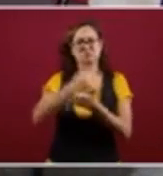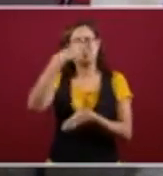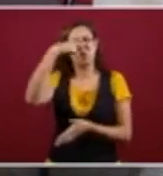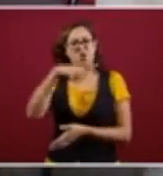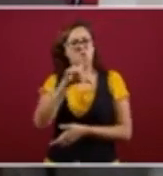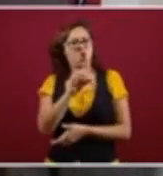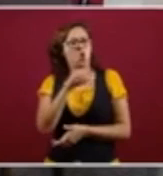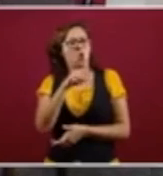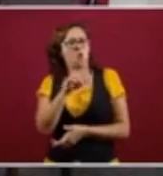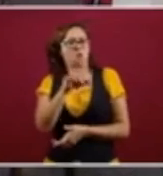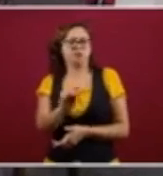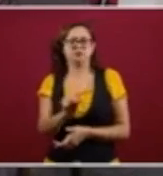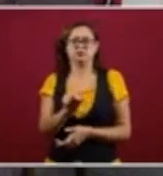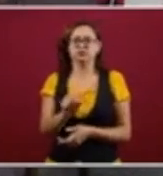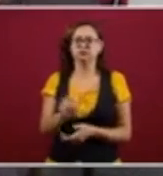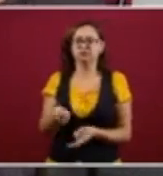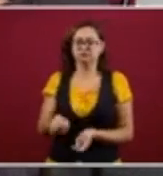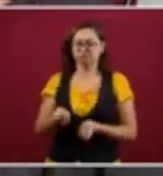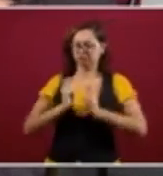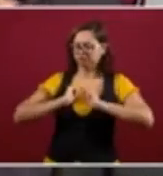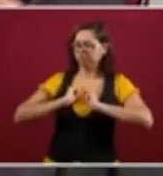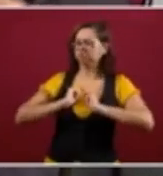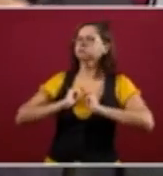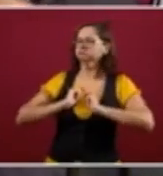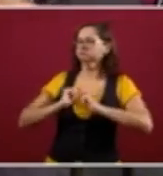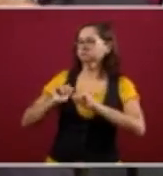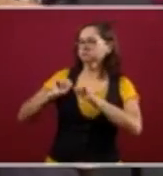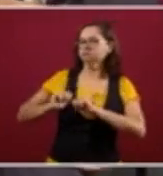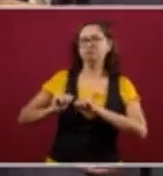cuando tenían cargos.